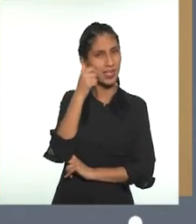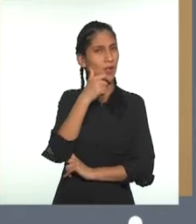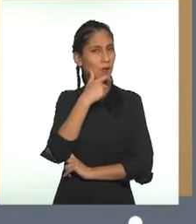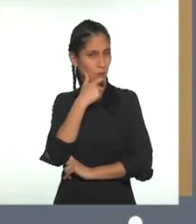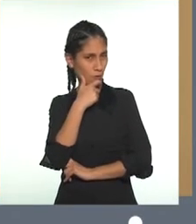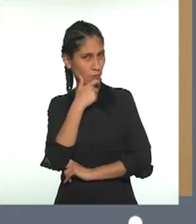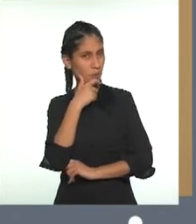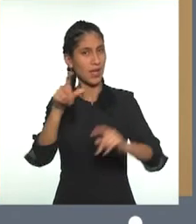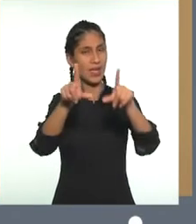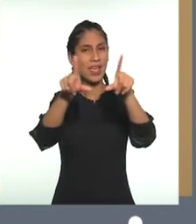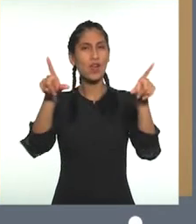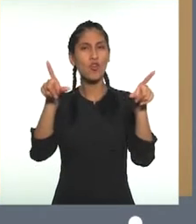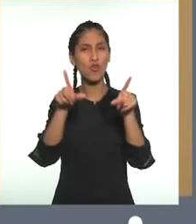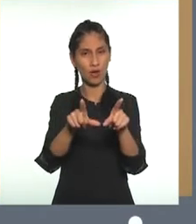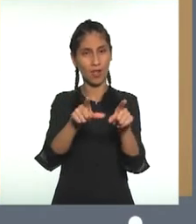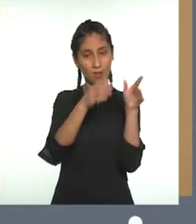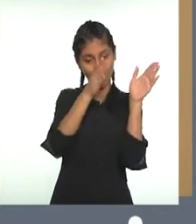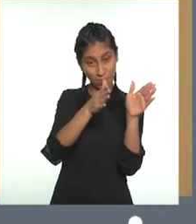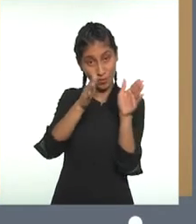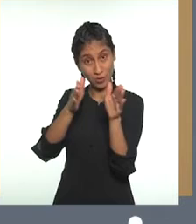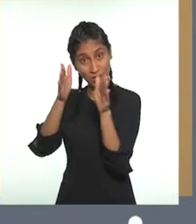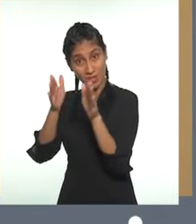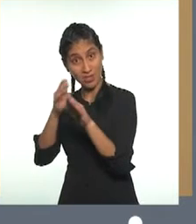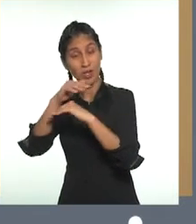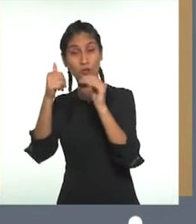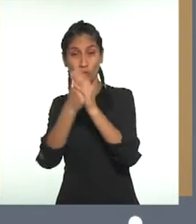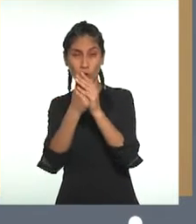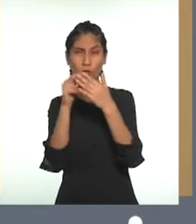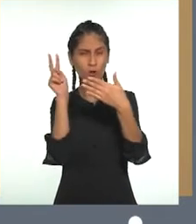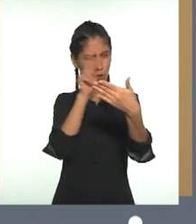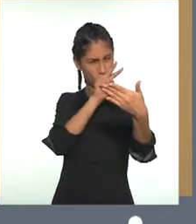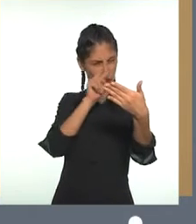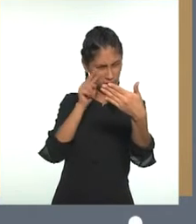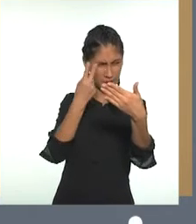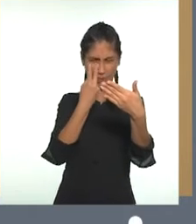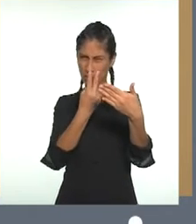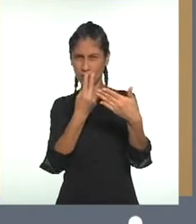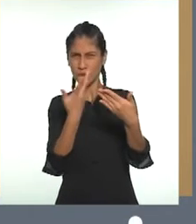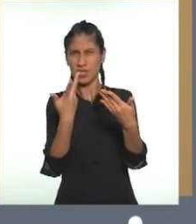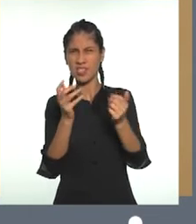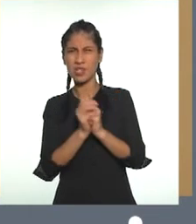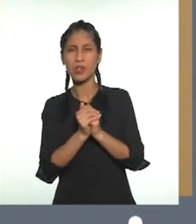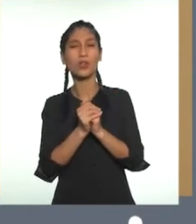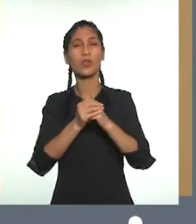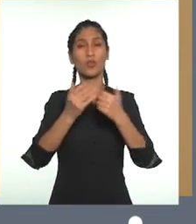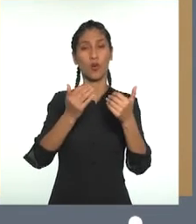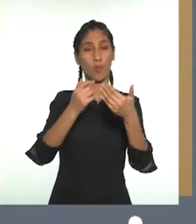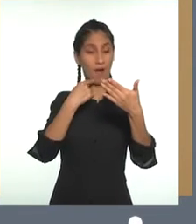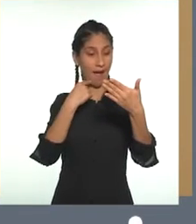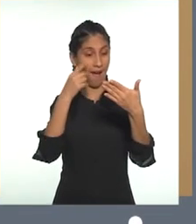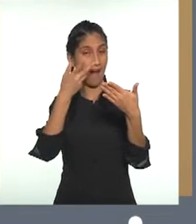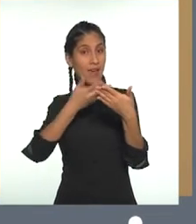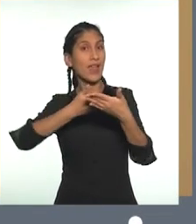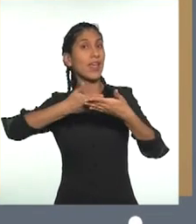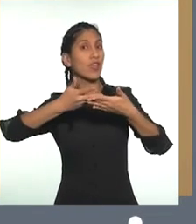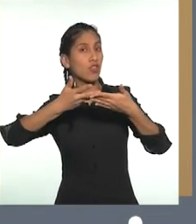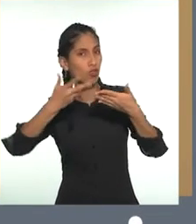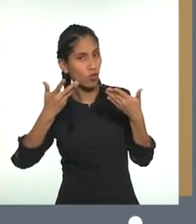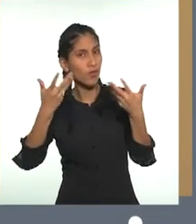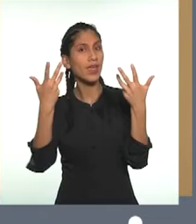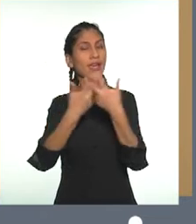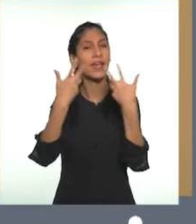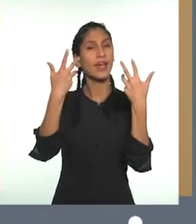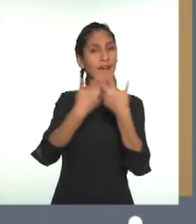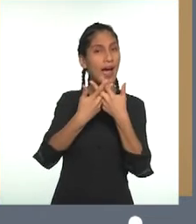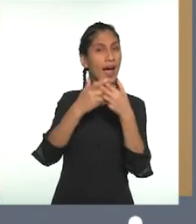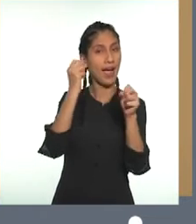es el lugar donde se organizan los elementos visuales. Es decir, dónde se presenta y desarrolla el trabajo